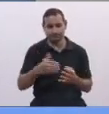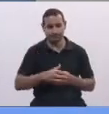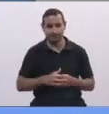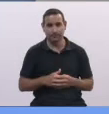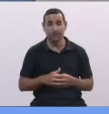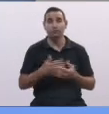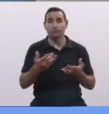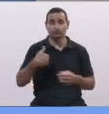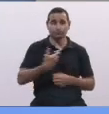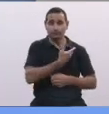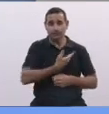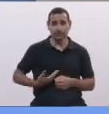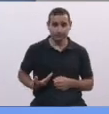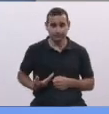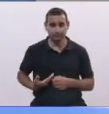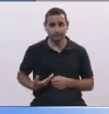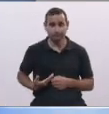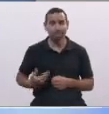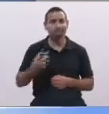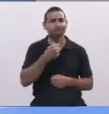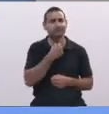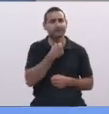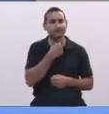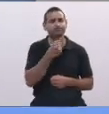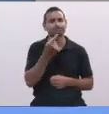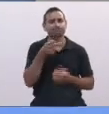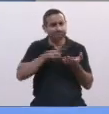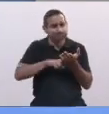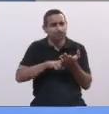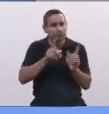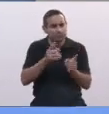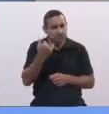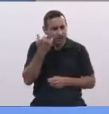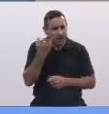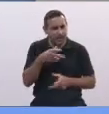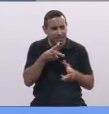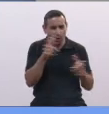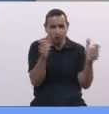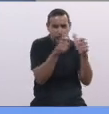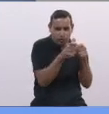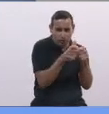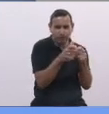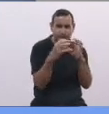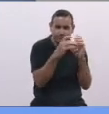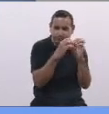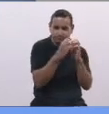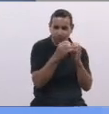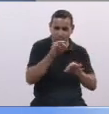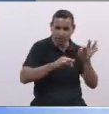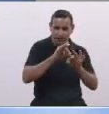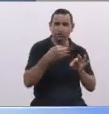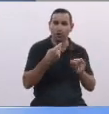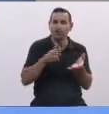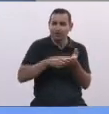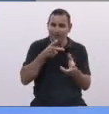En ese marco, señor presidente, yo quiero volver a repetir lo que dije en las comisiones cuando debatíamos este